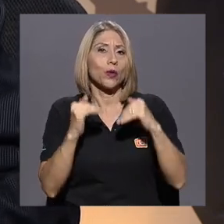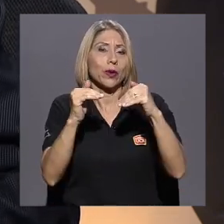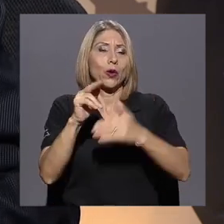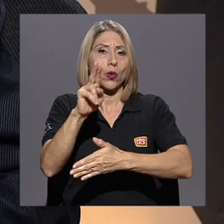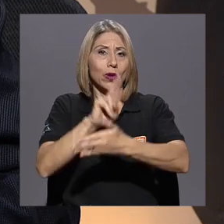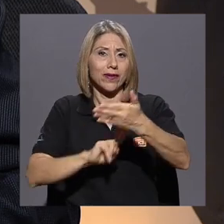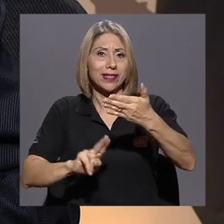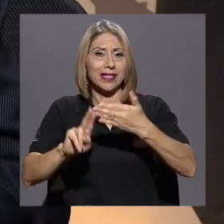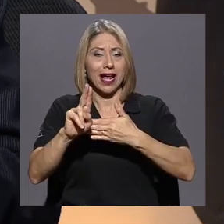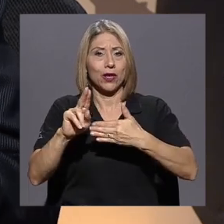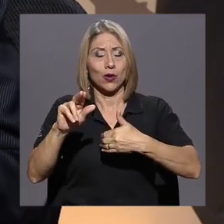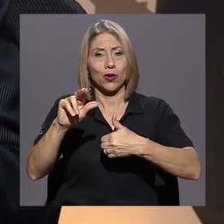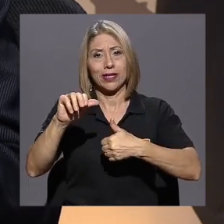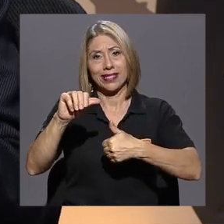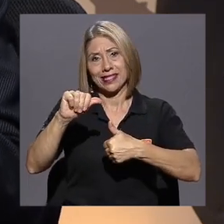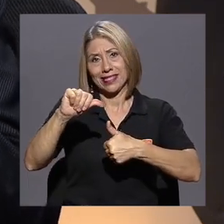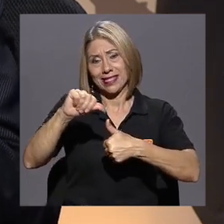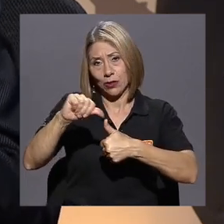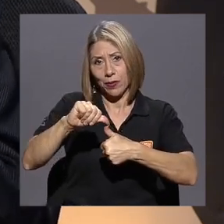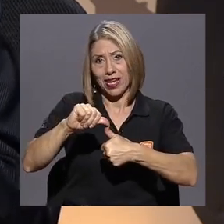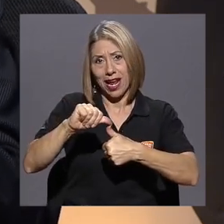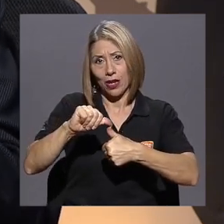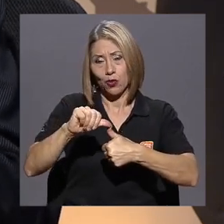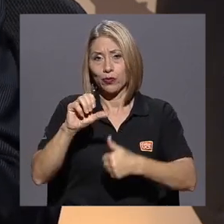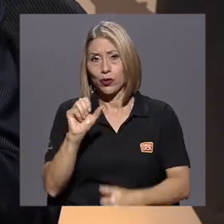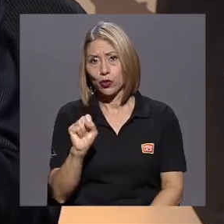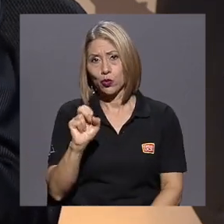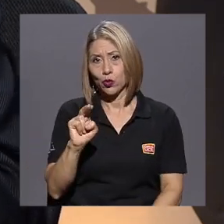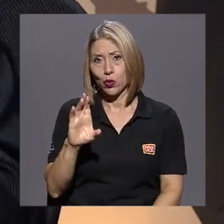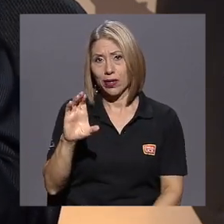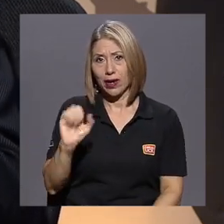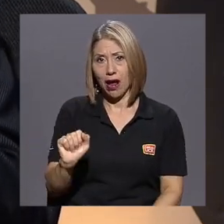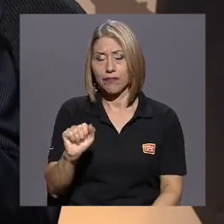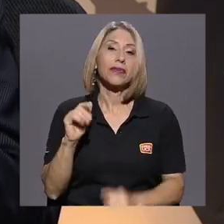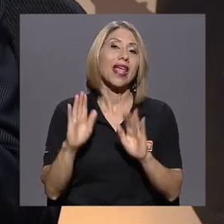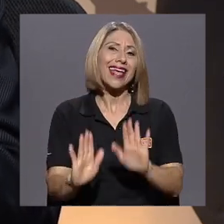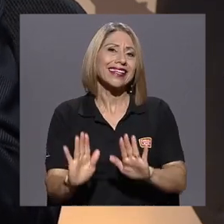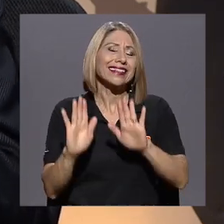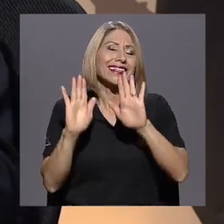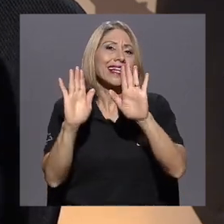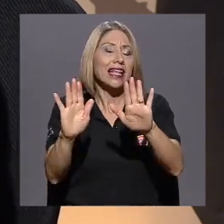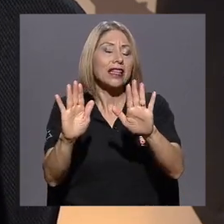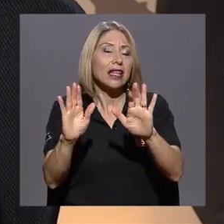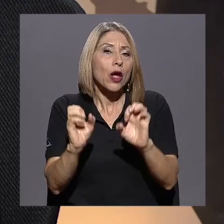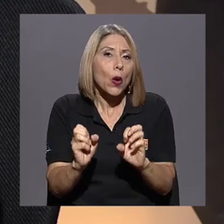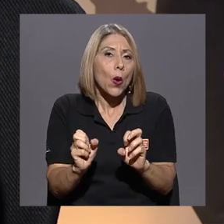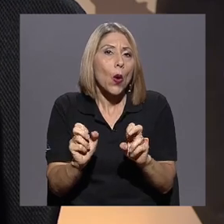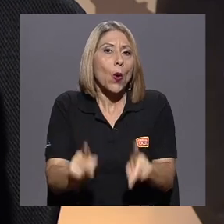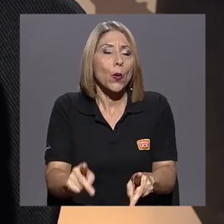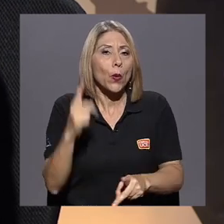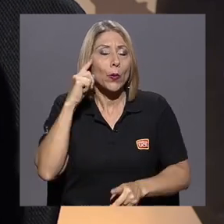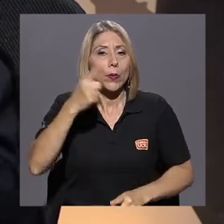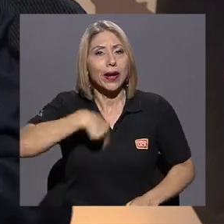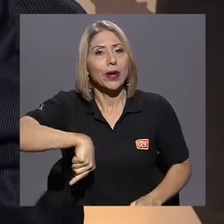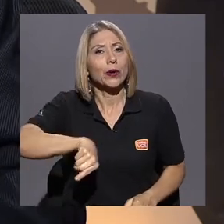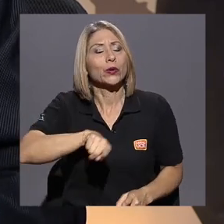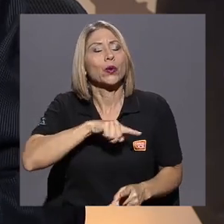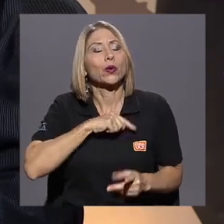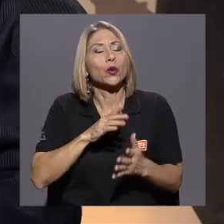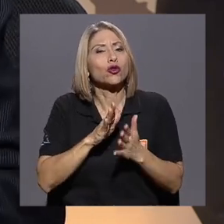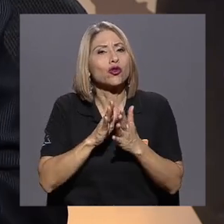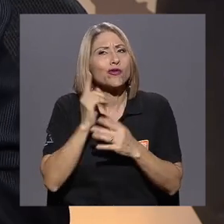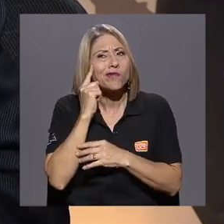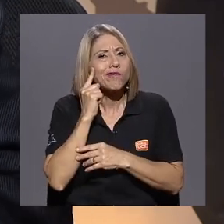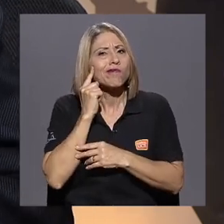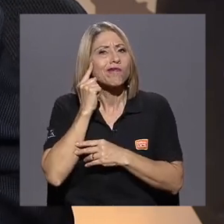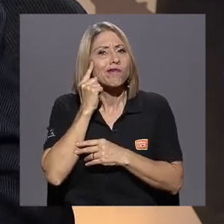Centroamericano, obviamente era una excelente ocasión para que realmente analizáramos lo que estaba ocurriendo.